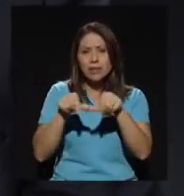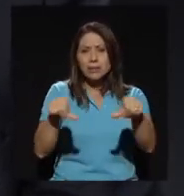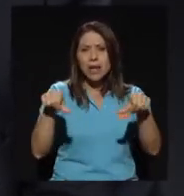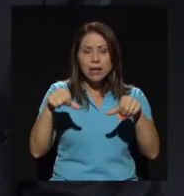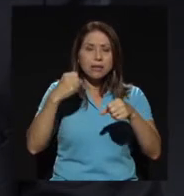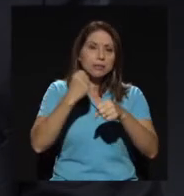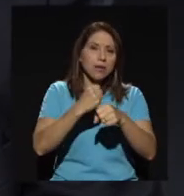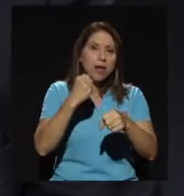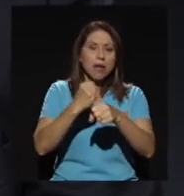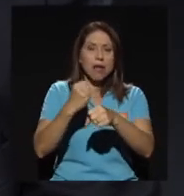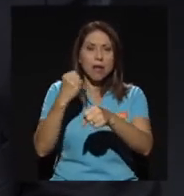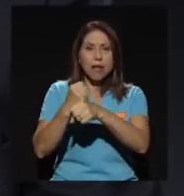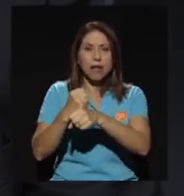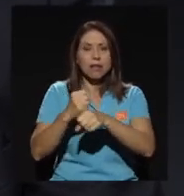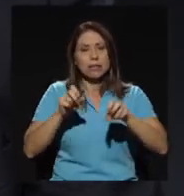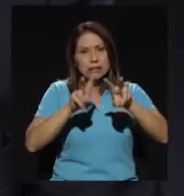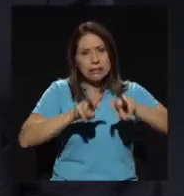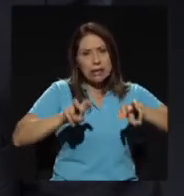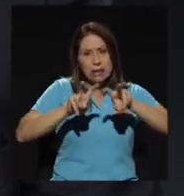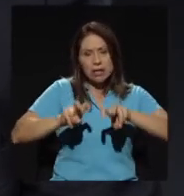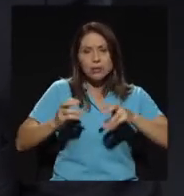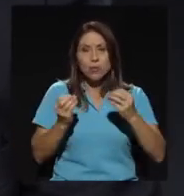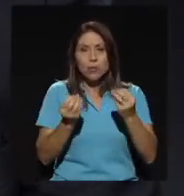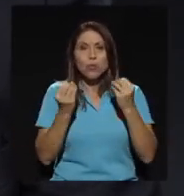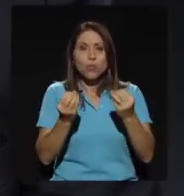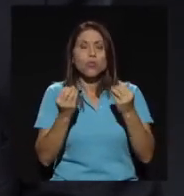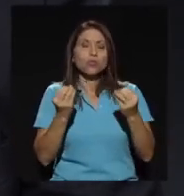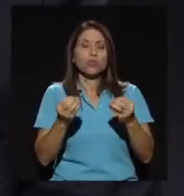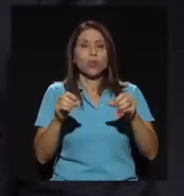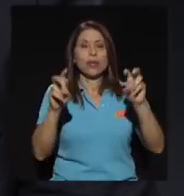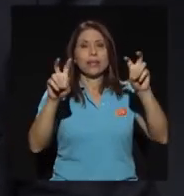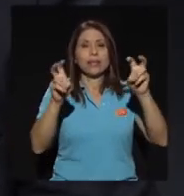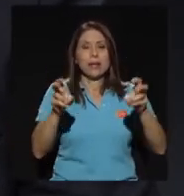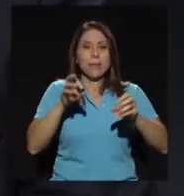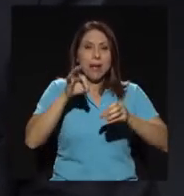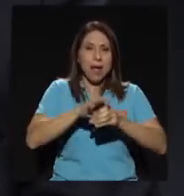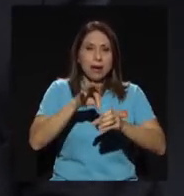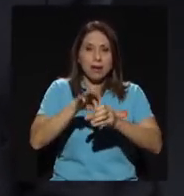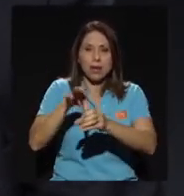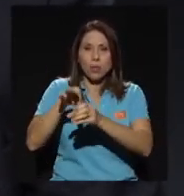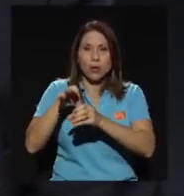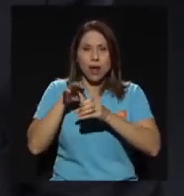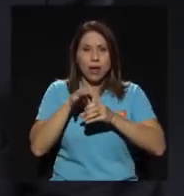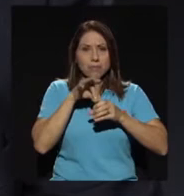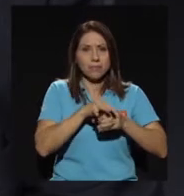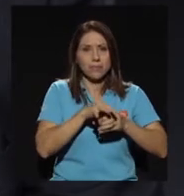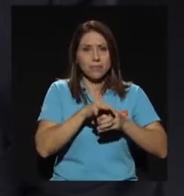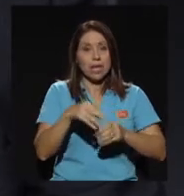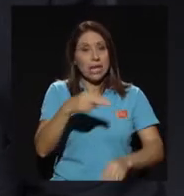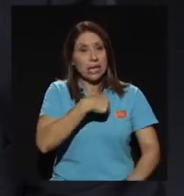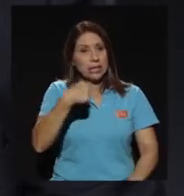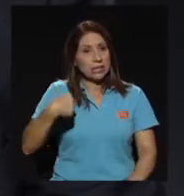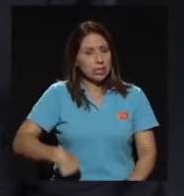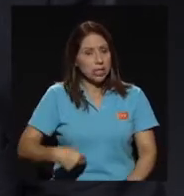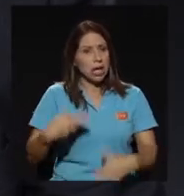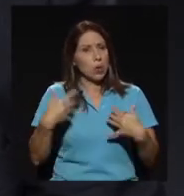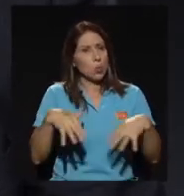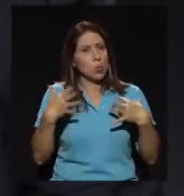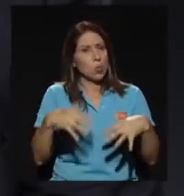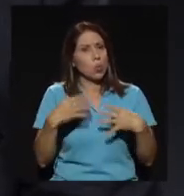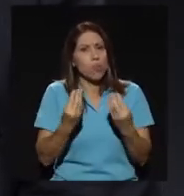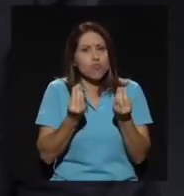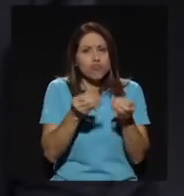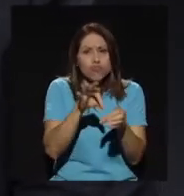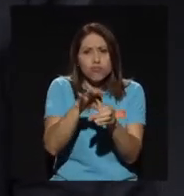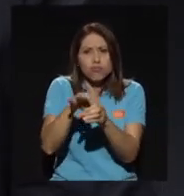se analizó mucho el caso de la parte agrícola china es un de los productores más eficientes de